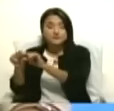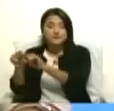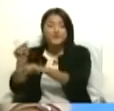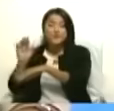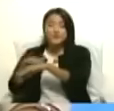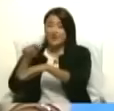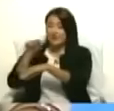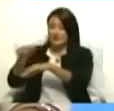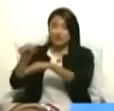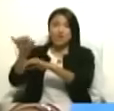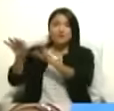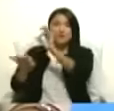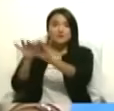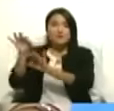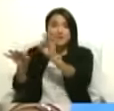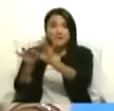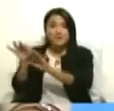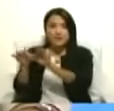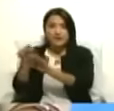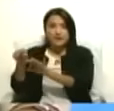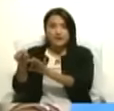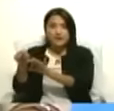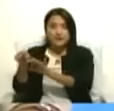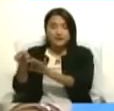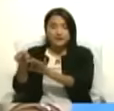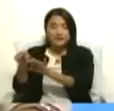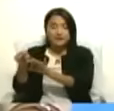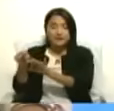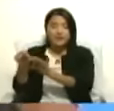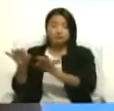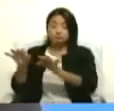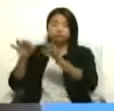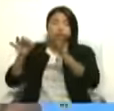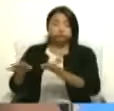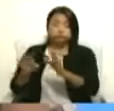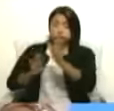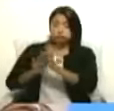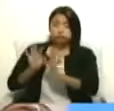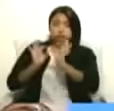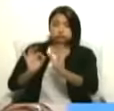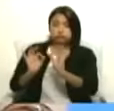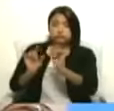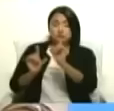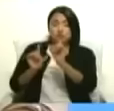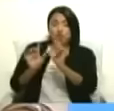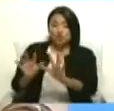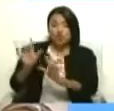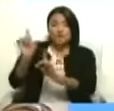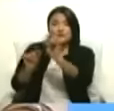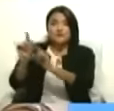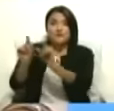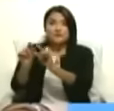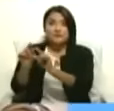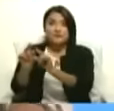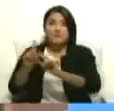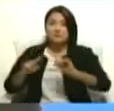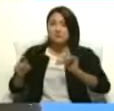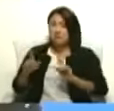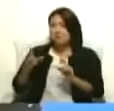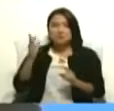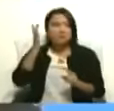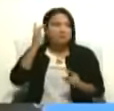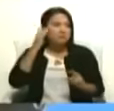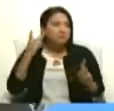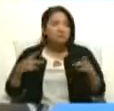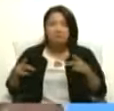detalle que no es ningún detalle que tiene mucha grandeza ni siquiera eso se permiten disimular porque